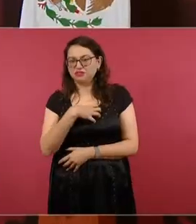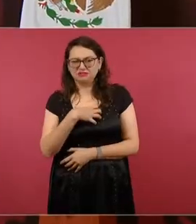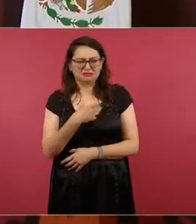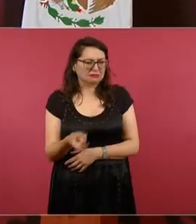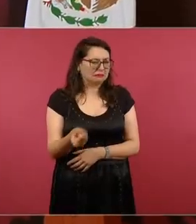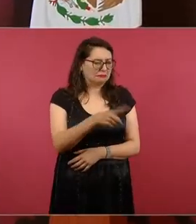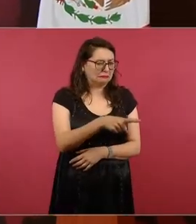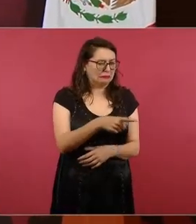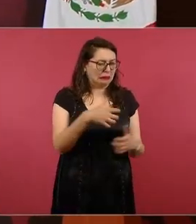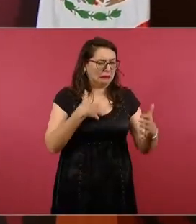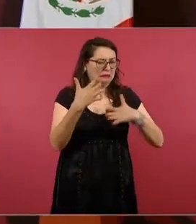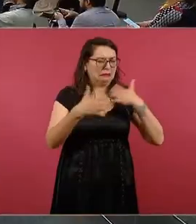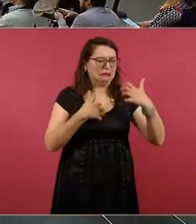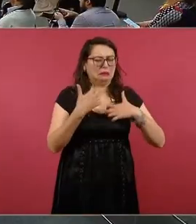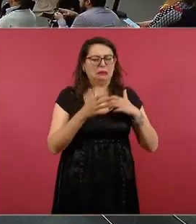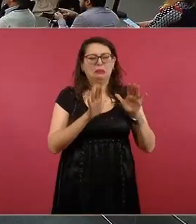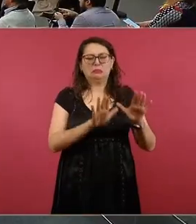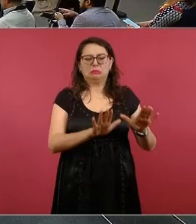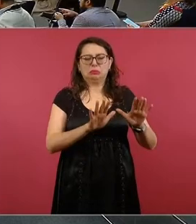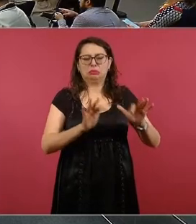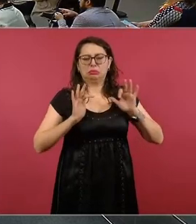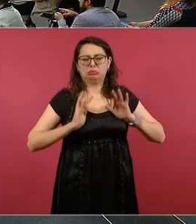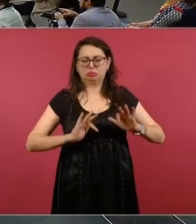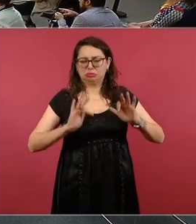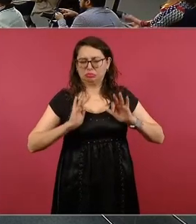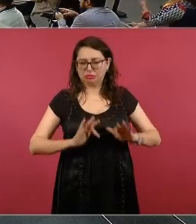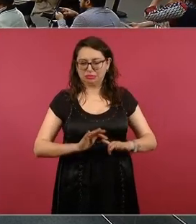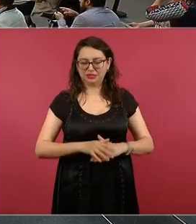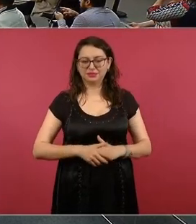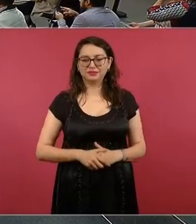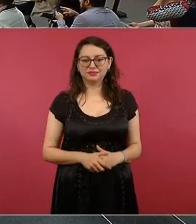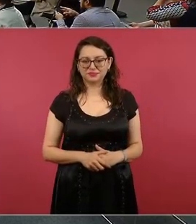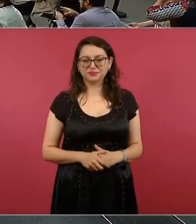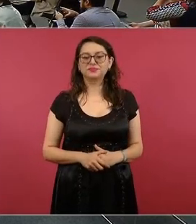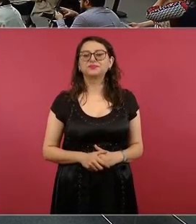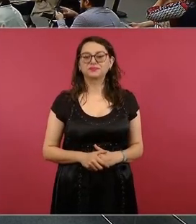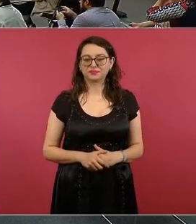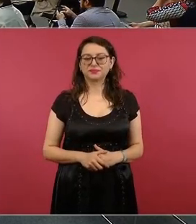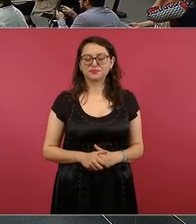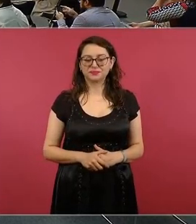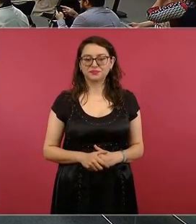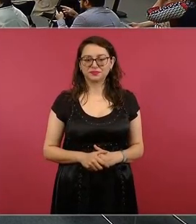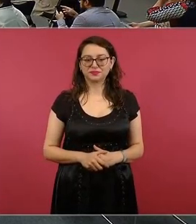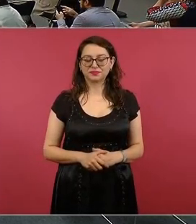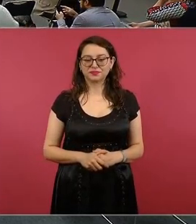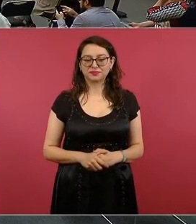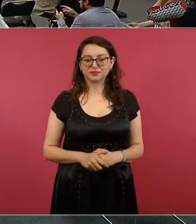Sí, a eso voy a estar.